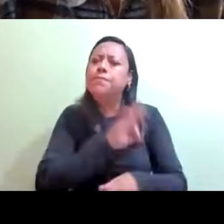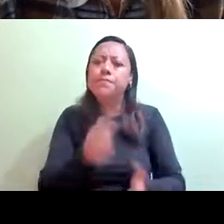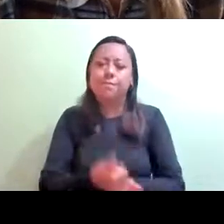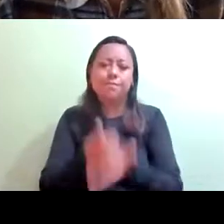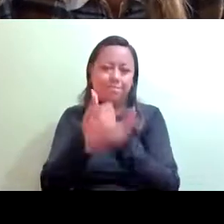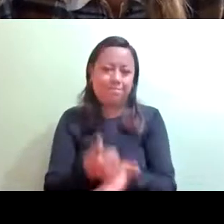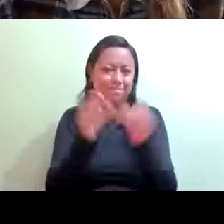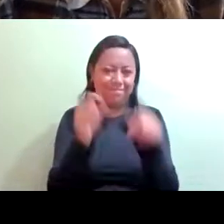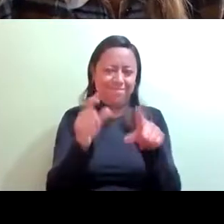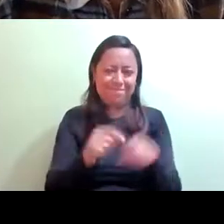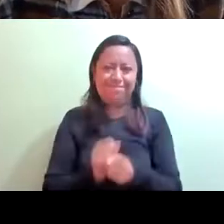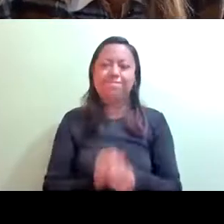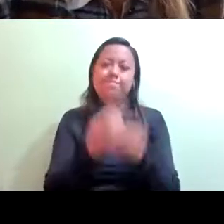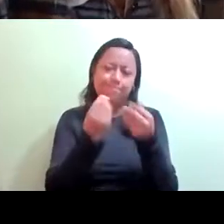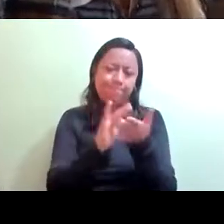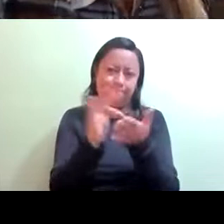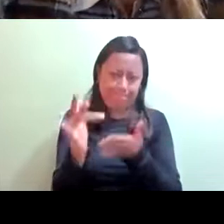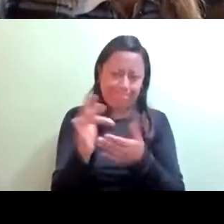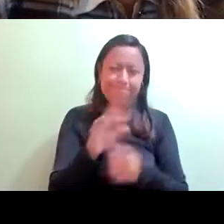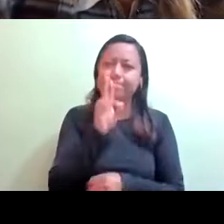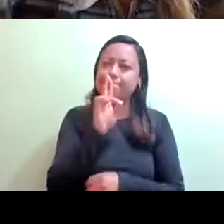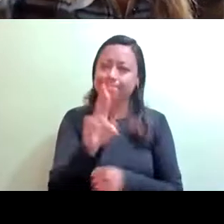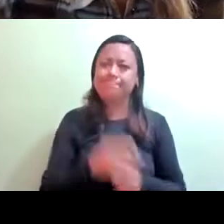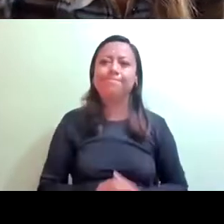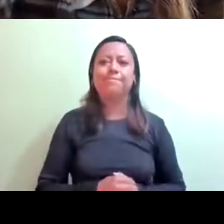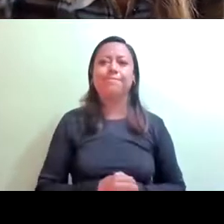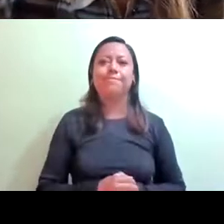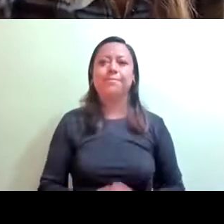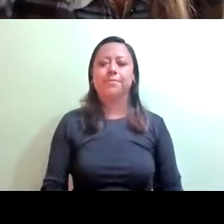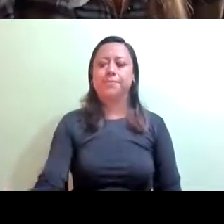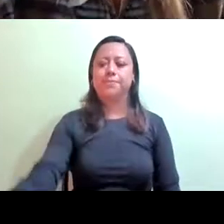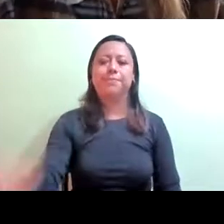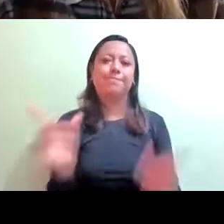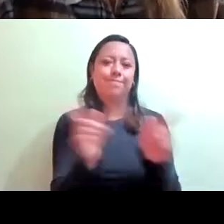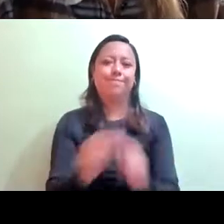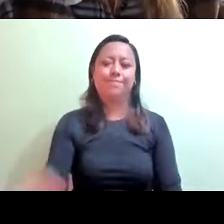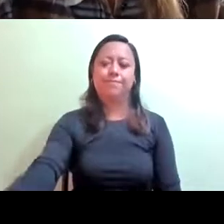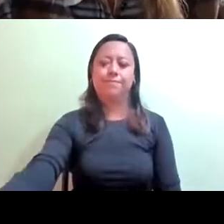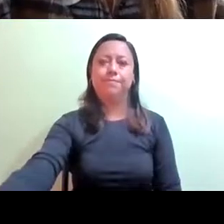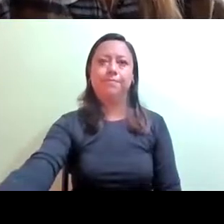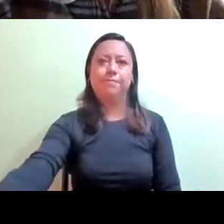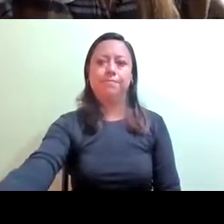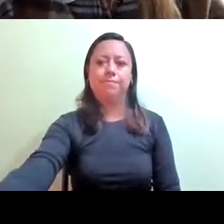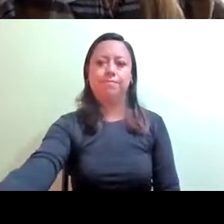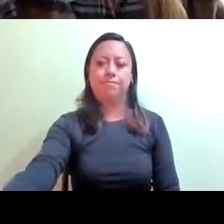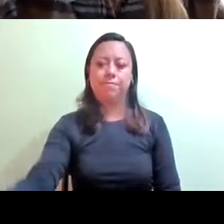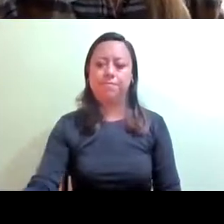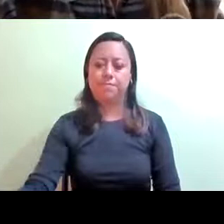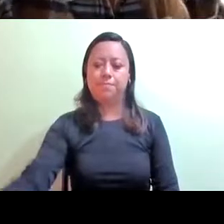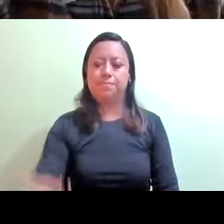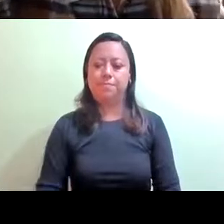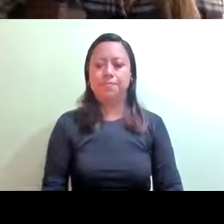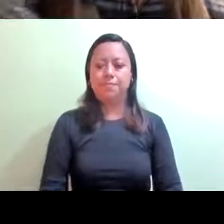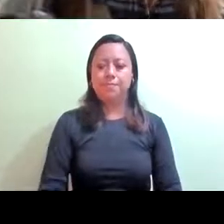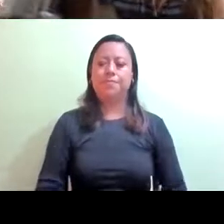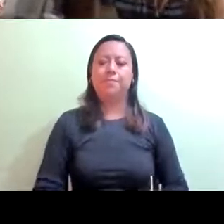De antemano, agradezco sus respuestas. Es cuanto. Muchas gracias, diputada